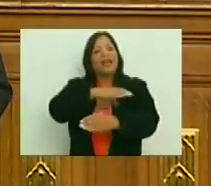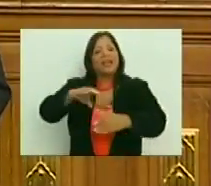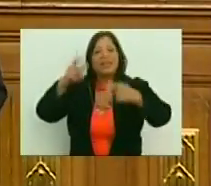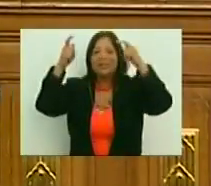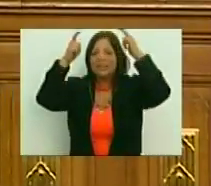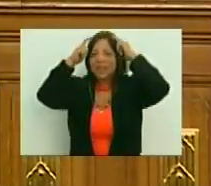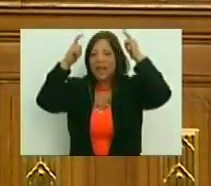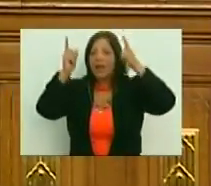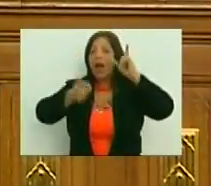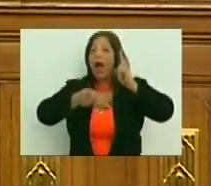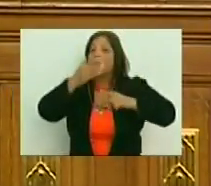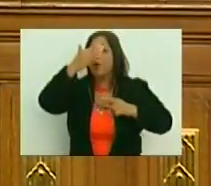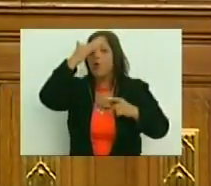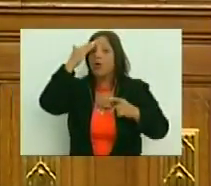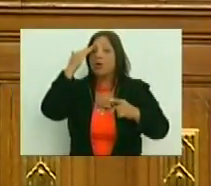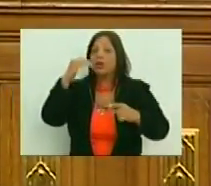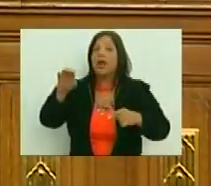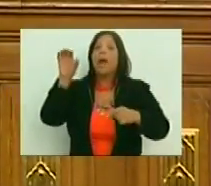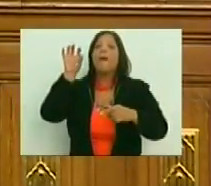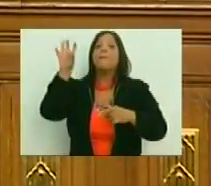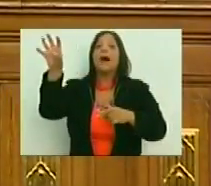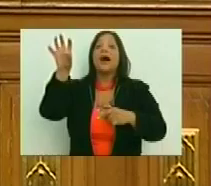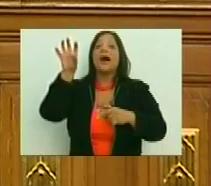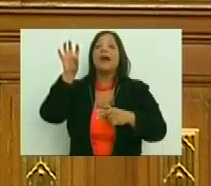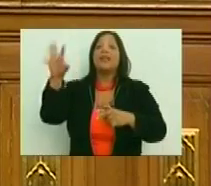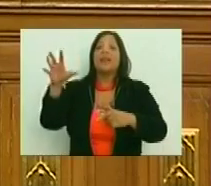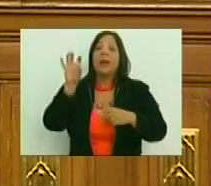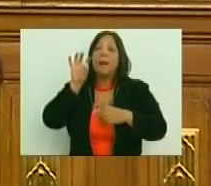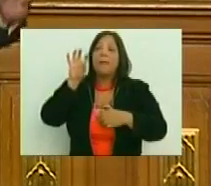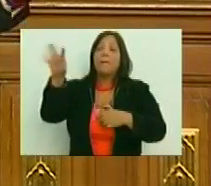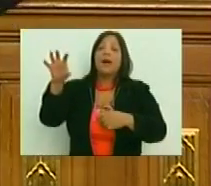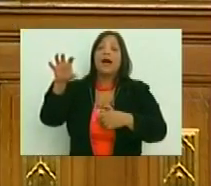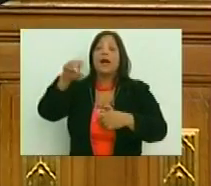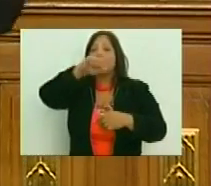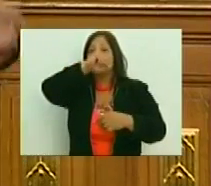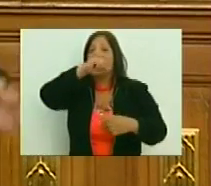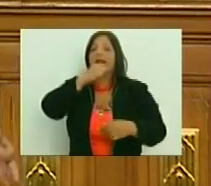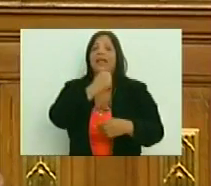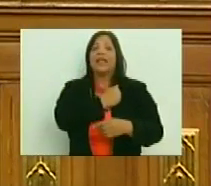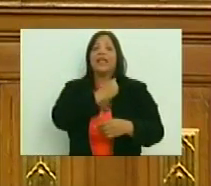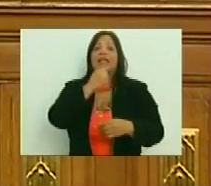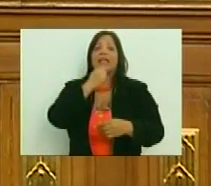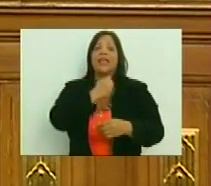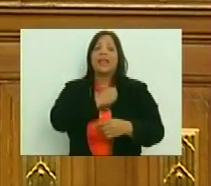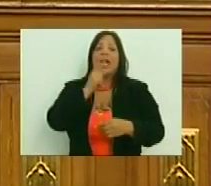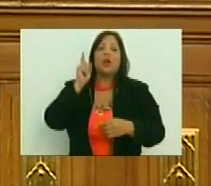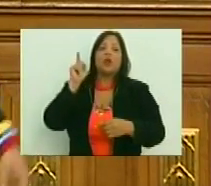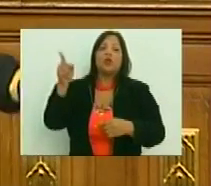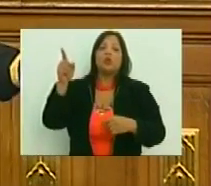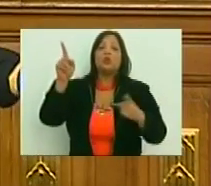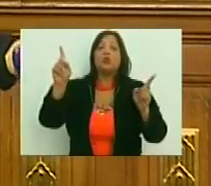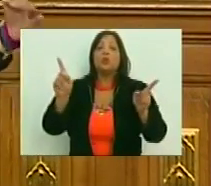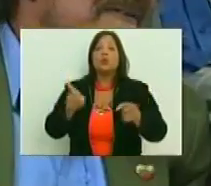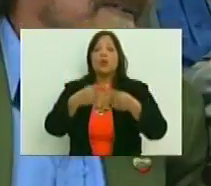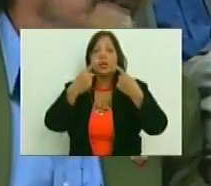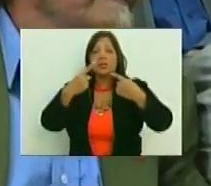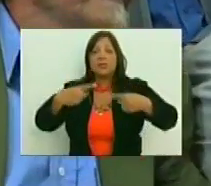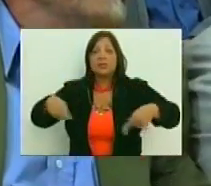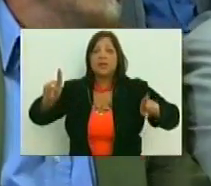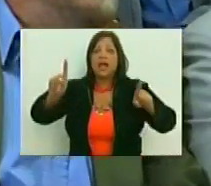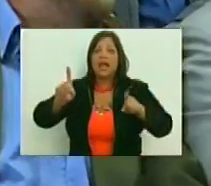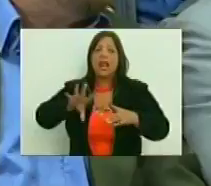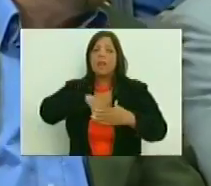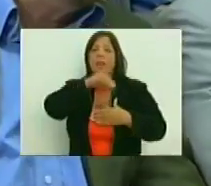a veces se nos olvida: patria, patria, patria querida, tuya es